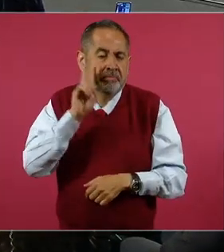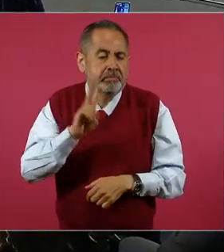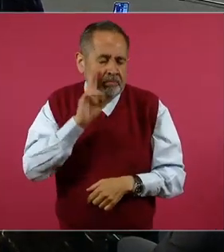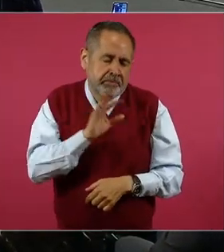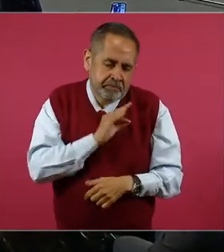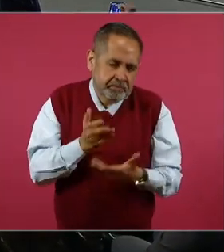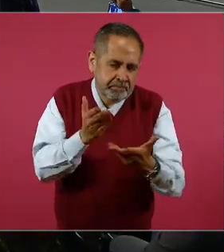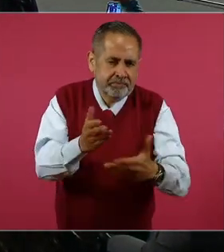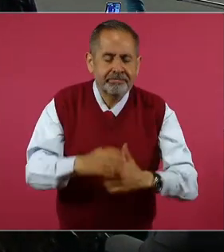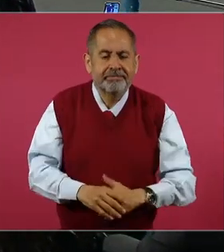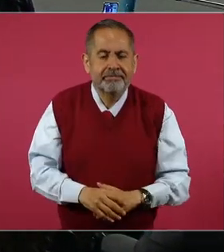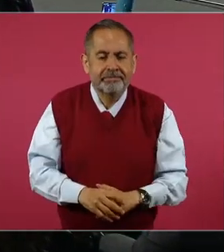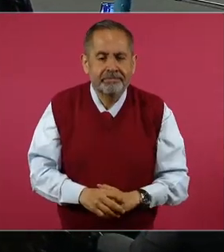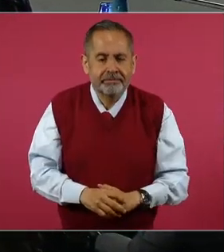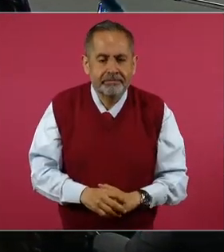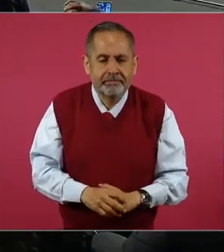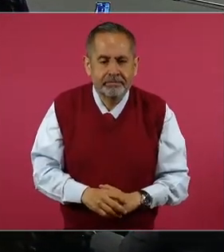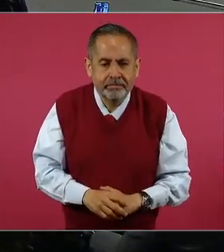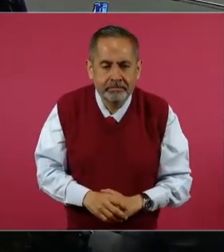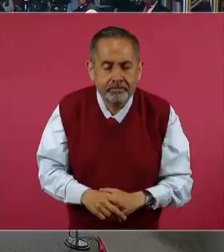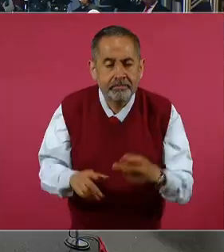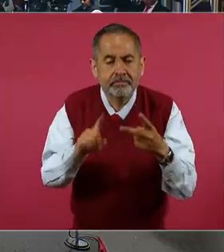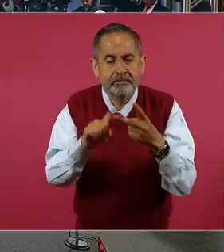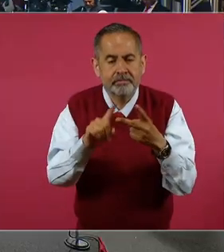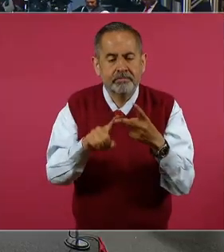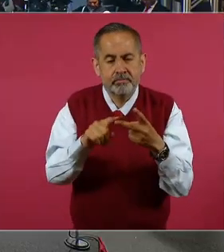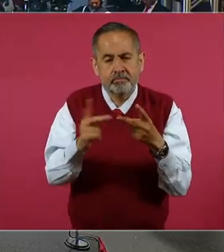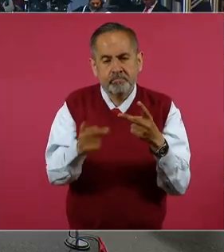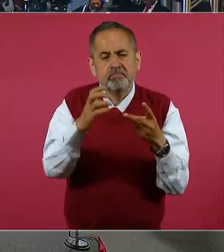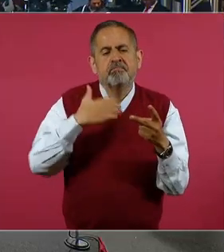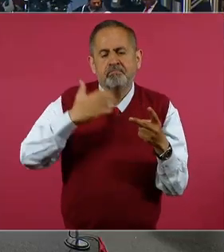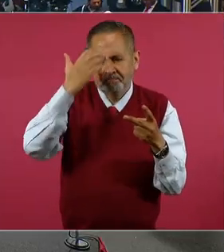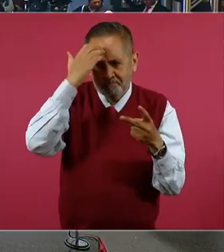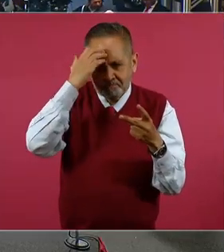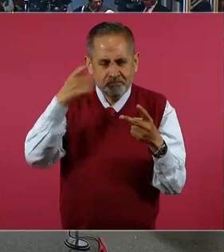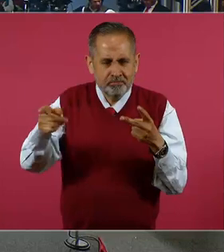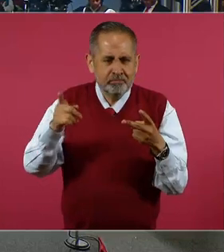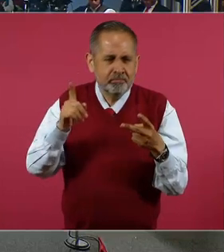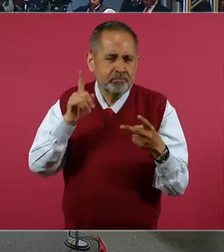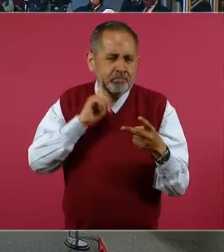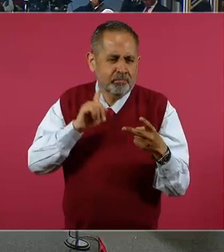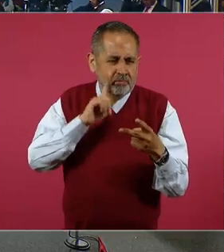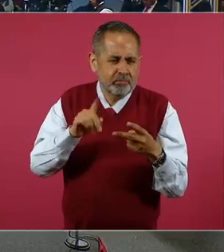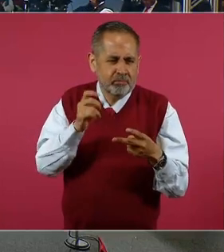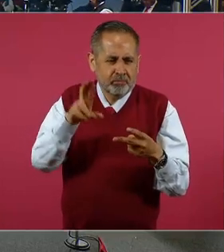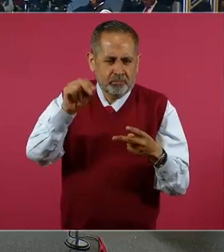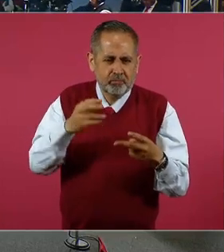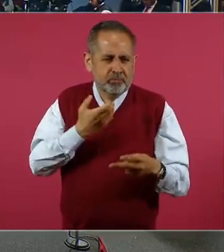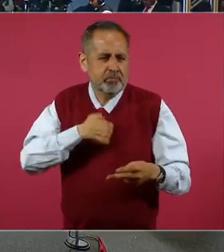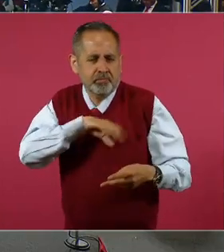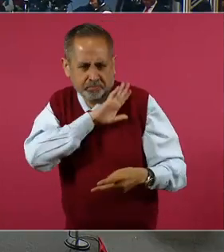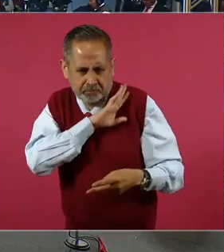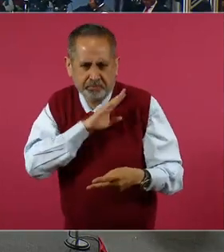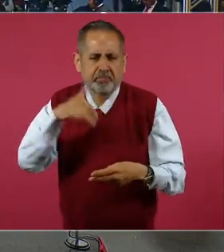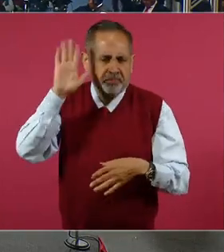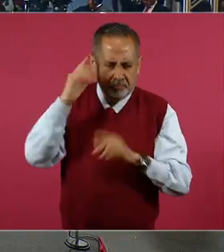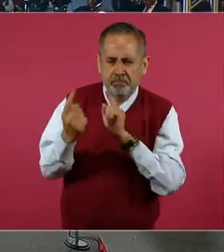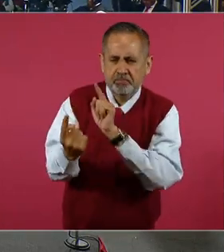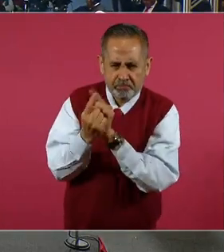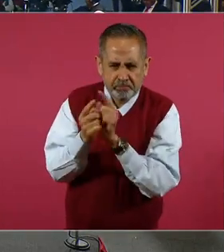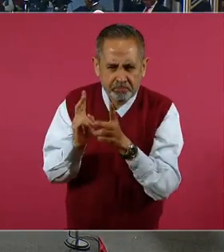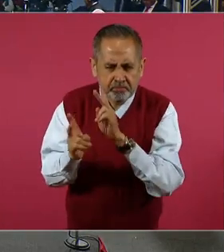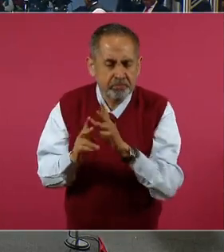que puedo comentarte. Gracias. Y como segundo tema, presidente, yo conocí a la doctora Claudia Sheinbaum hace algunos años. Uno se